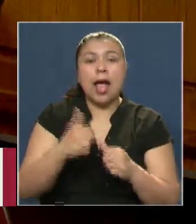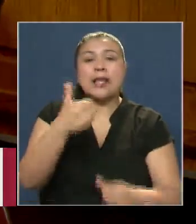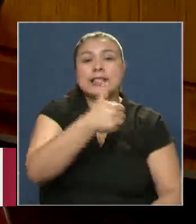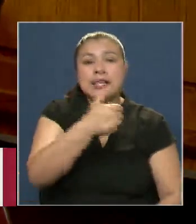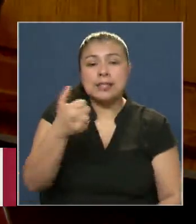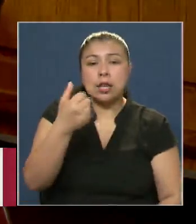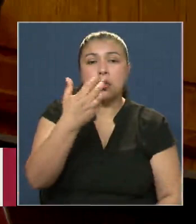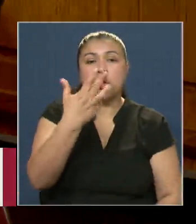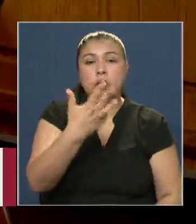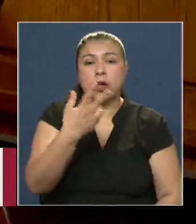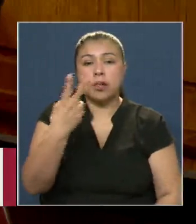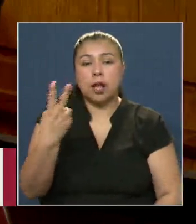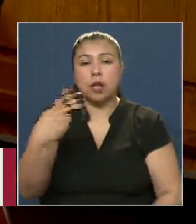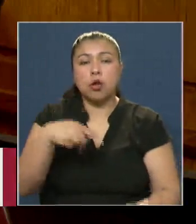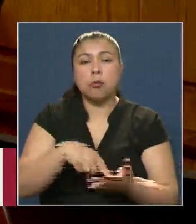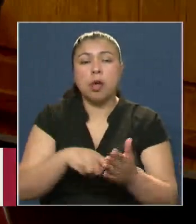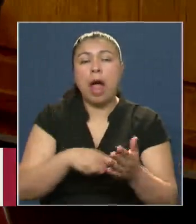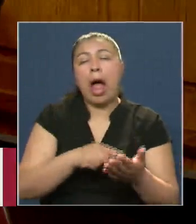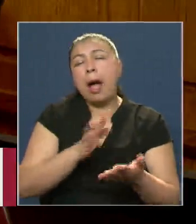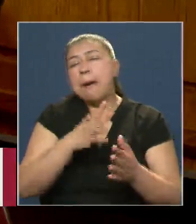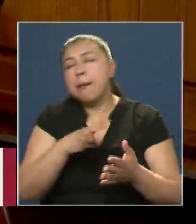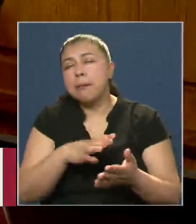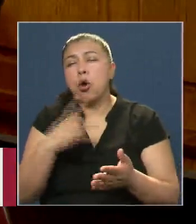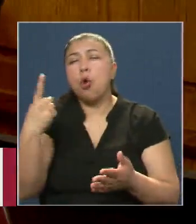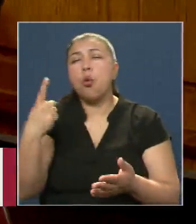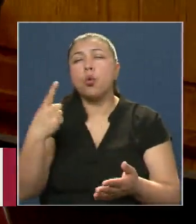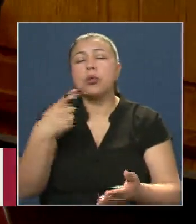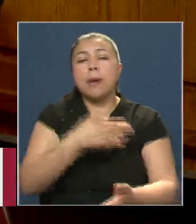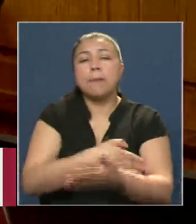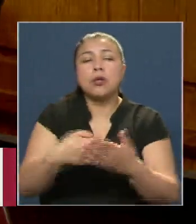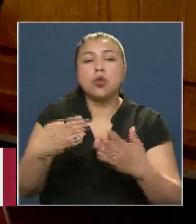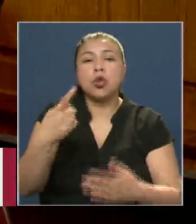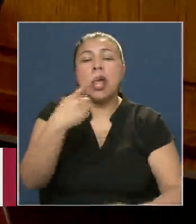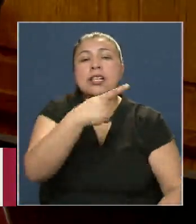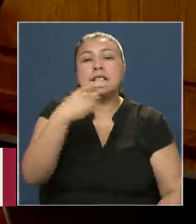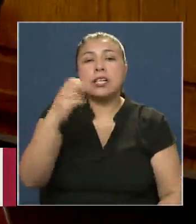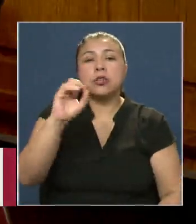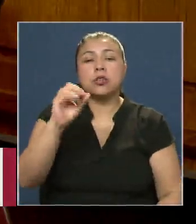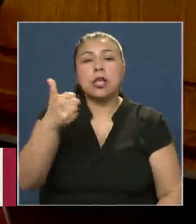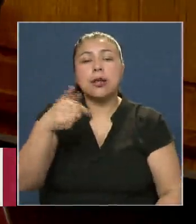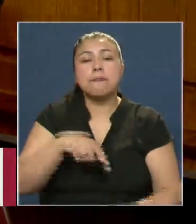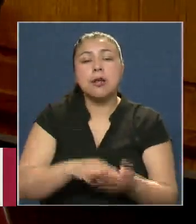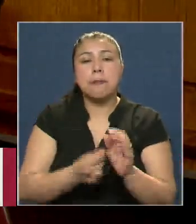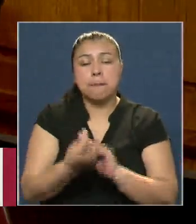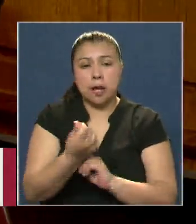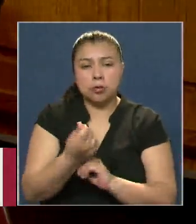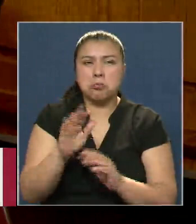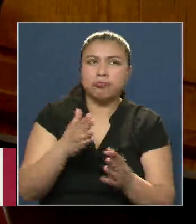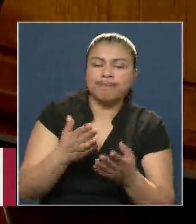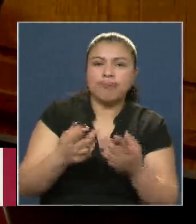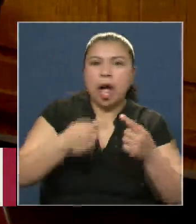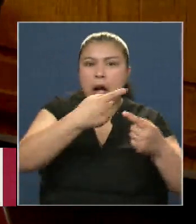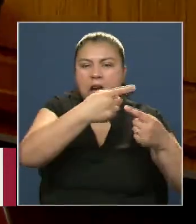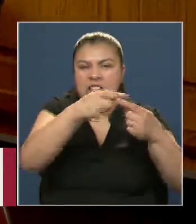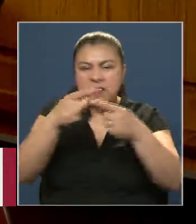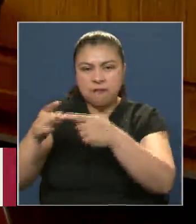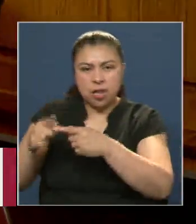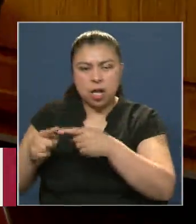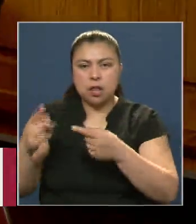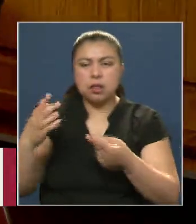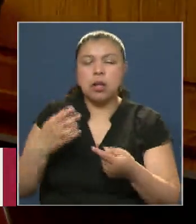692.000 pesos a 1.106.000. O sea, hay una gran heterogeneidad en este sentido. Y por